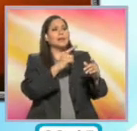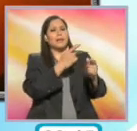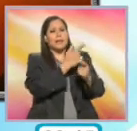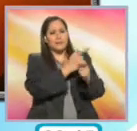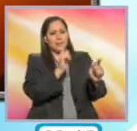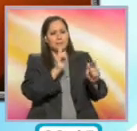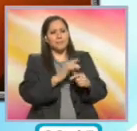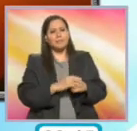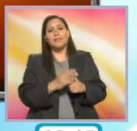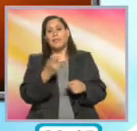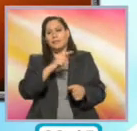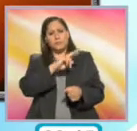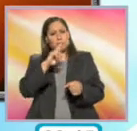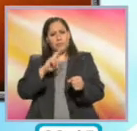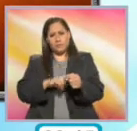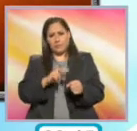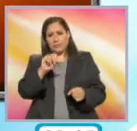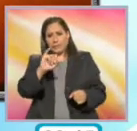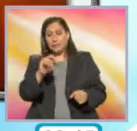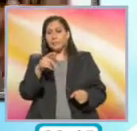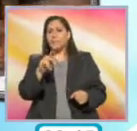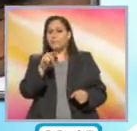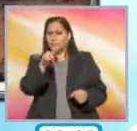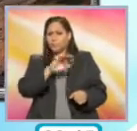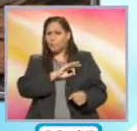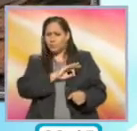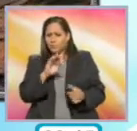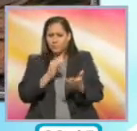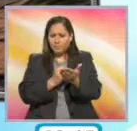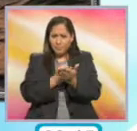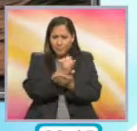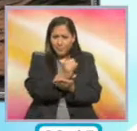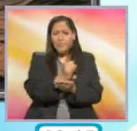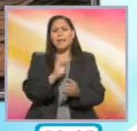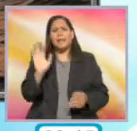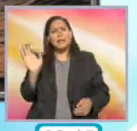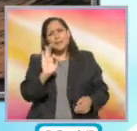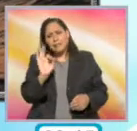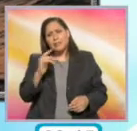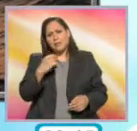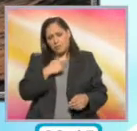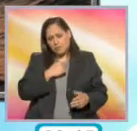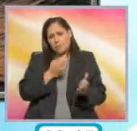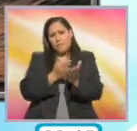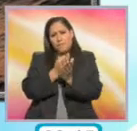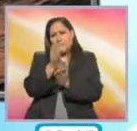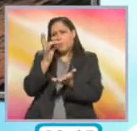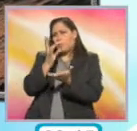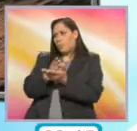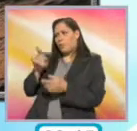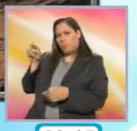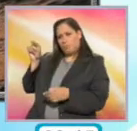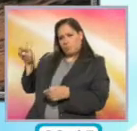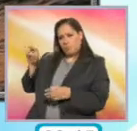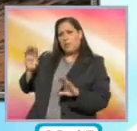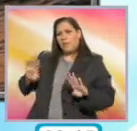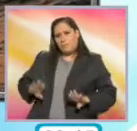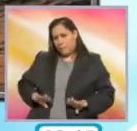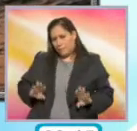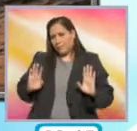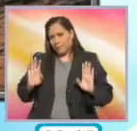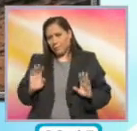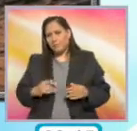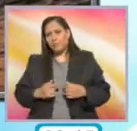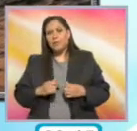estaban con las lo que natural. Eso es lo natural. Pero tú puedes decidir también, ¿no? Claro. A lo mejor, bueno, pues soy fiel solo a mi pareja. Claro, la monogamia viene